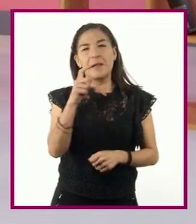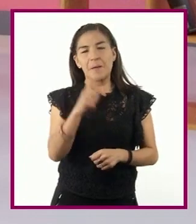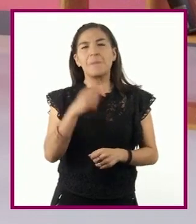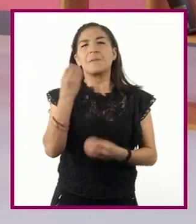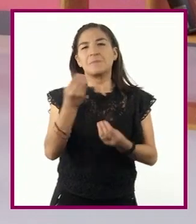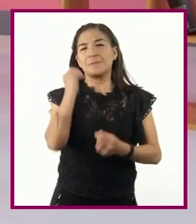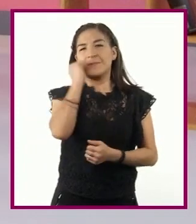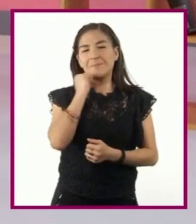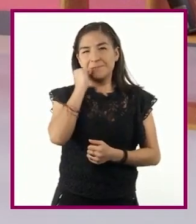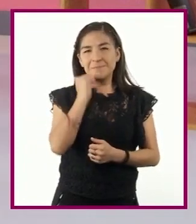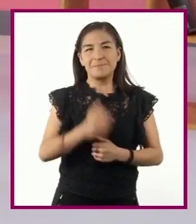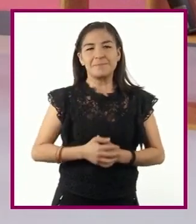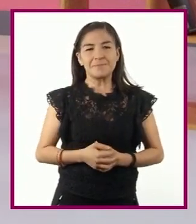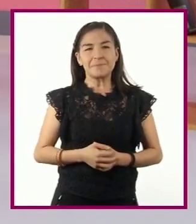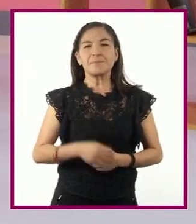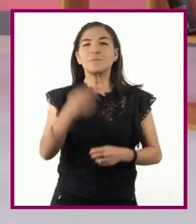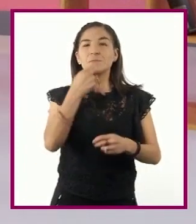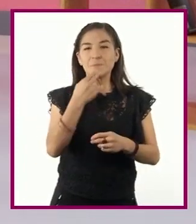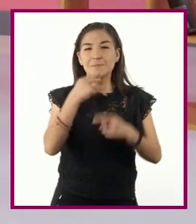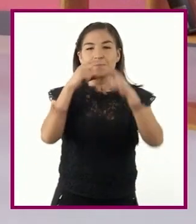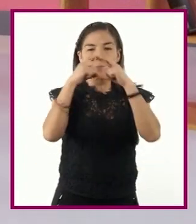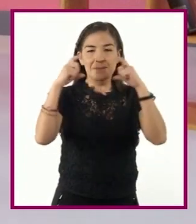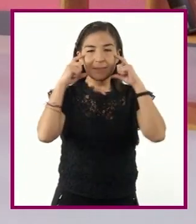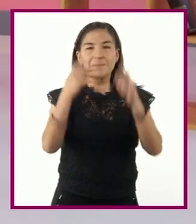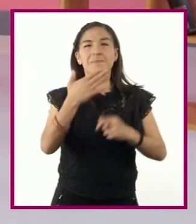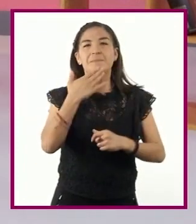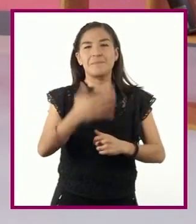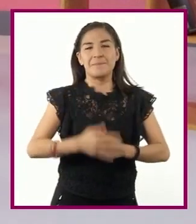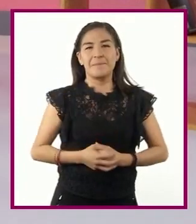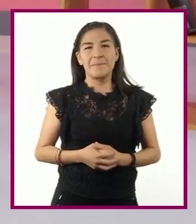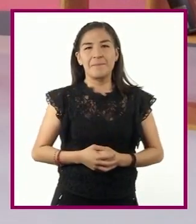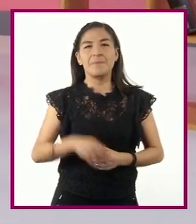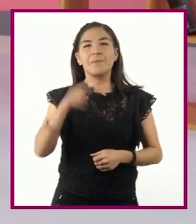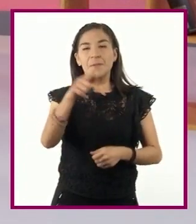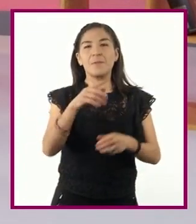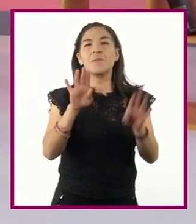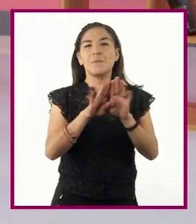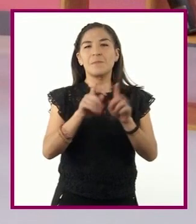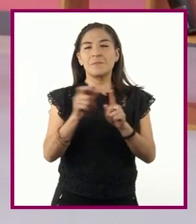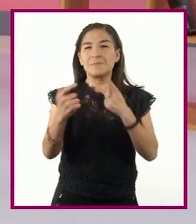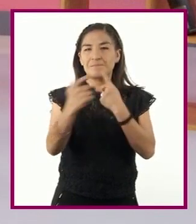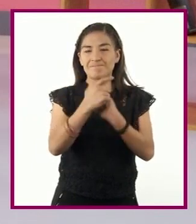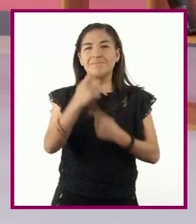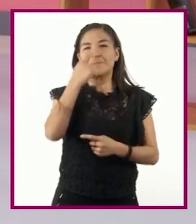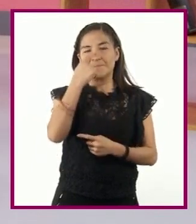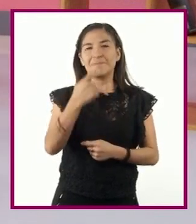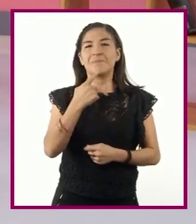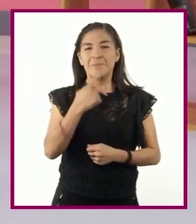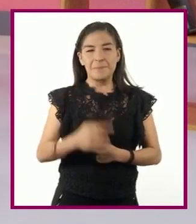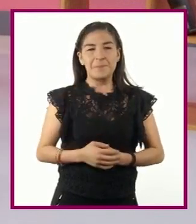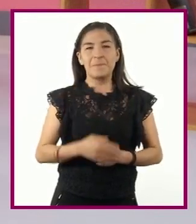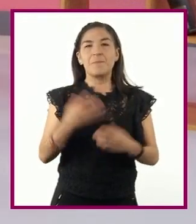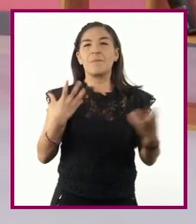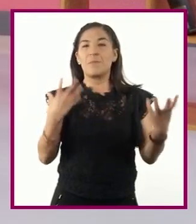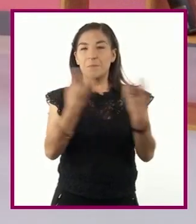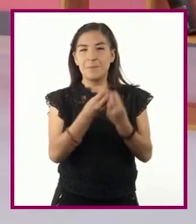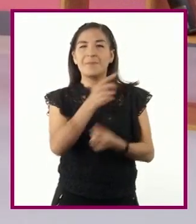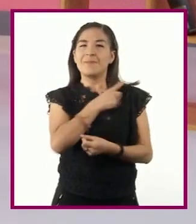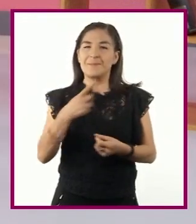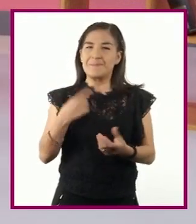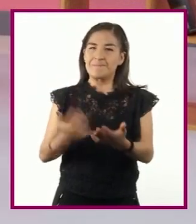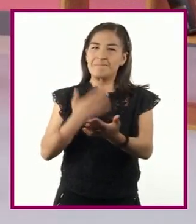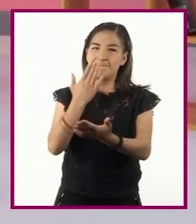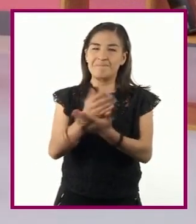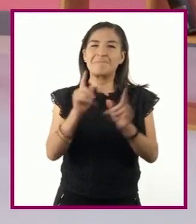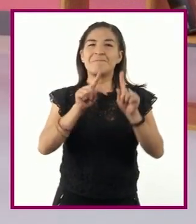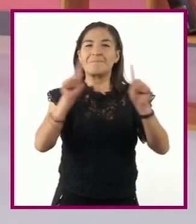y abundante jabón, usando el cubrebocas adecuadamente, de forma que proteja nariz y boca. Y aunque juntos, guardar y